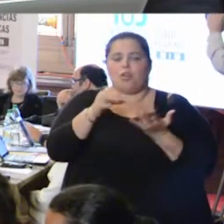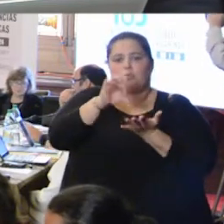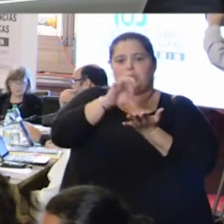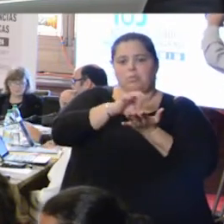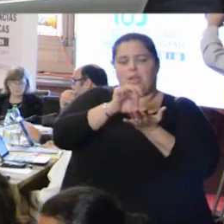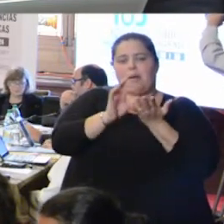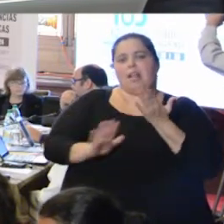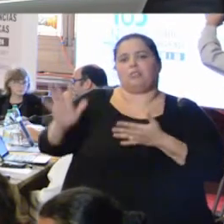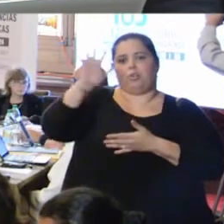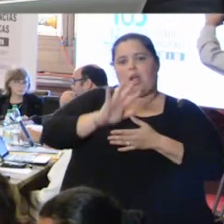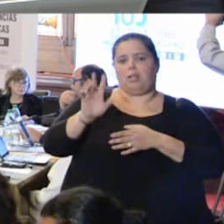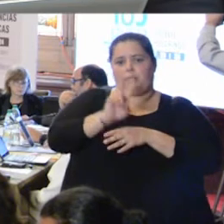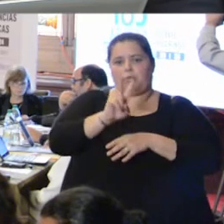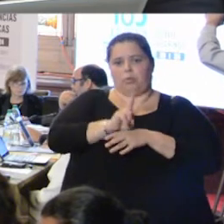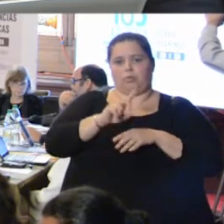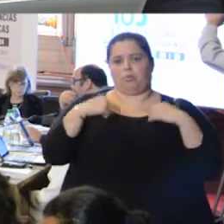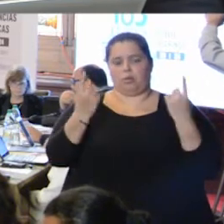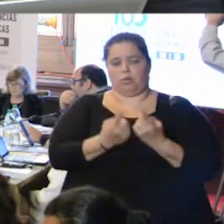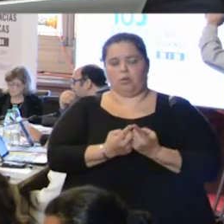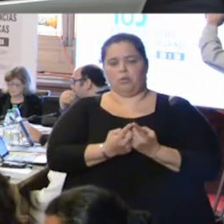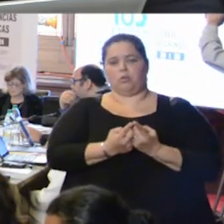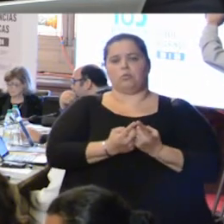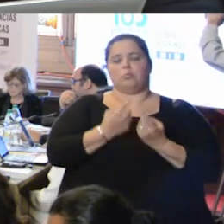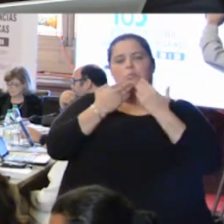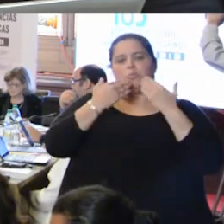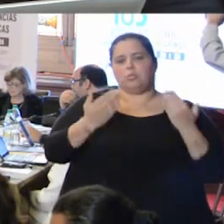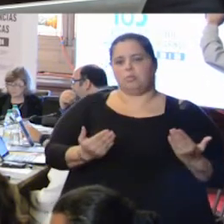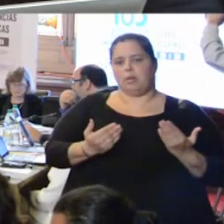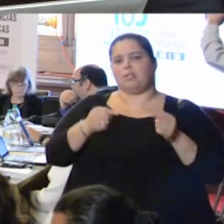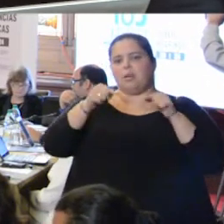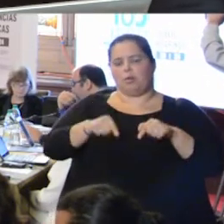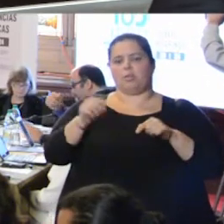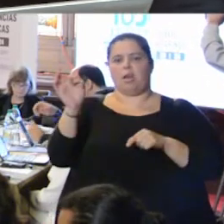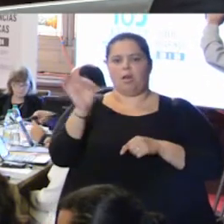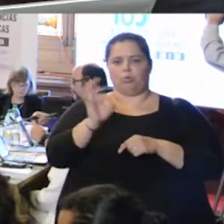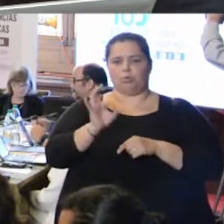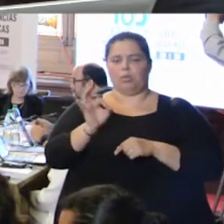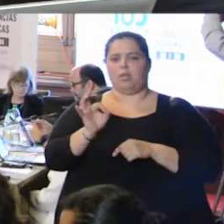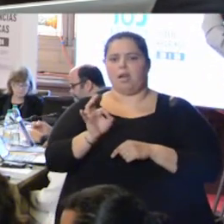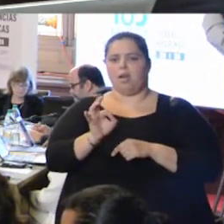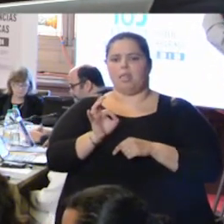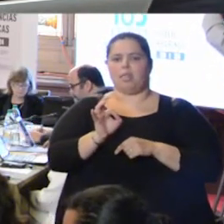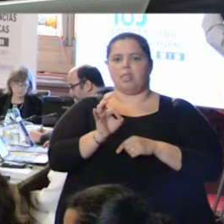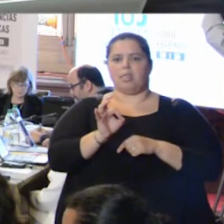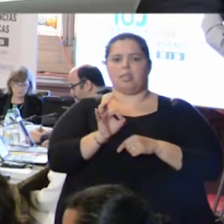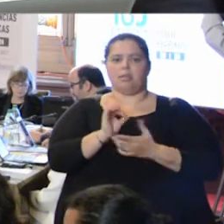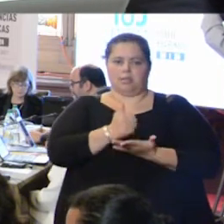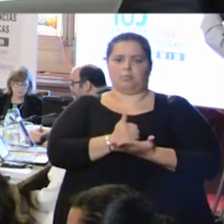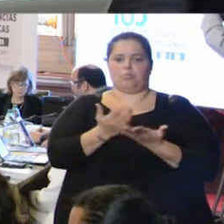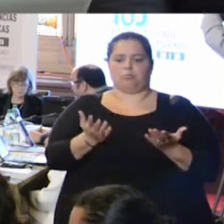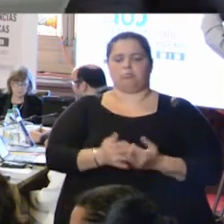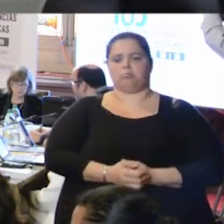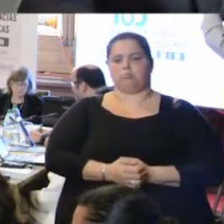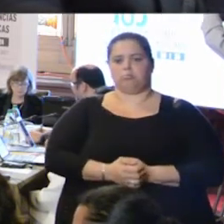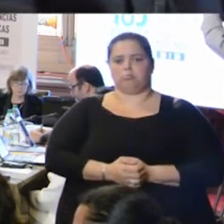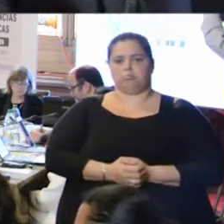que esto, muchísimas gracias por esta oportunidad y aquí seguimos en la lucha. Muy